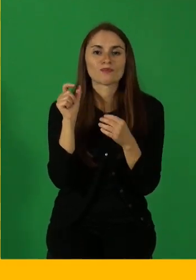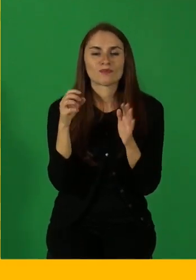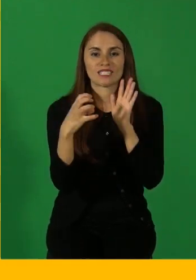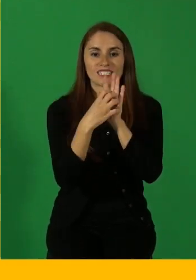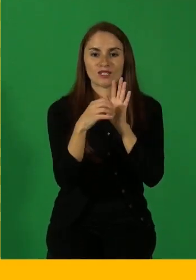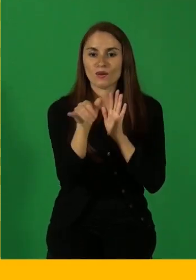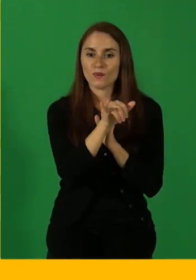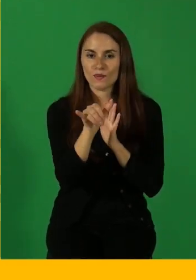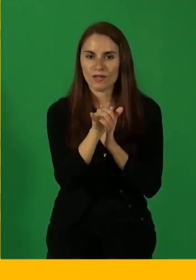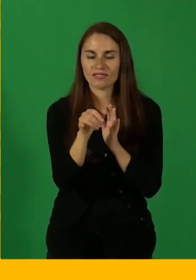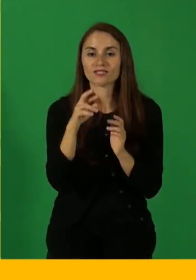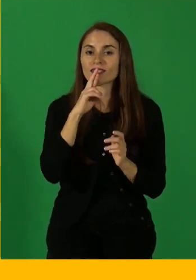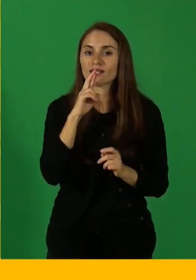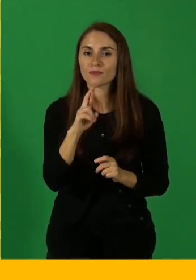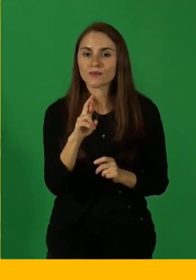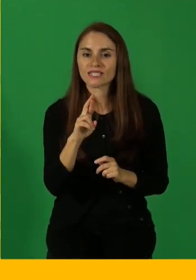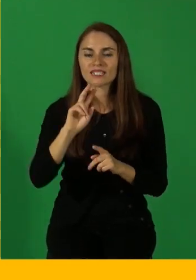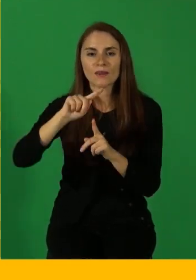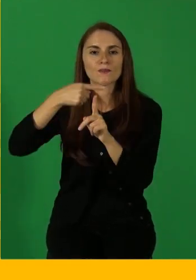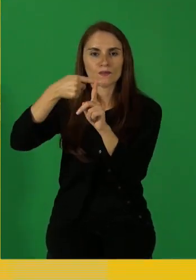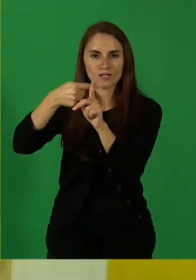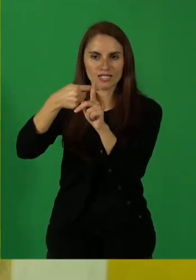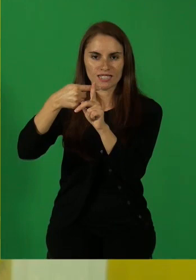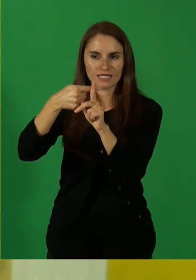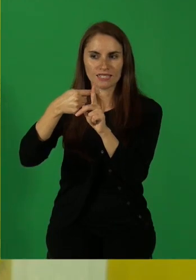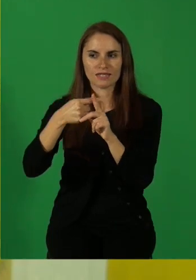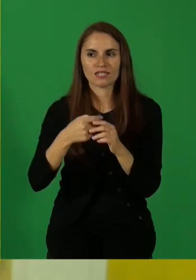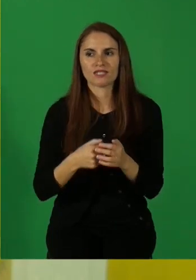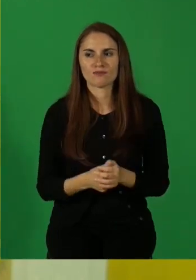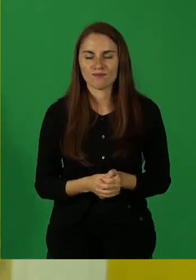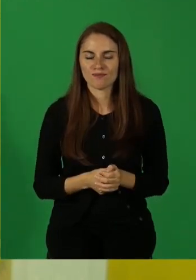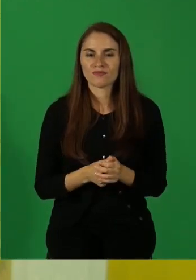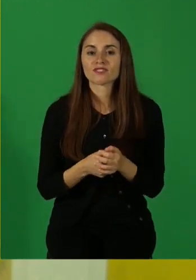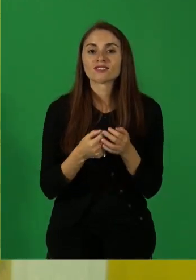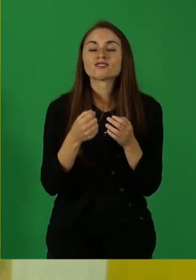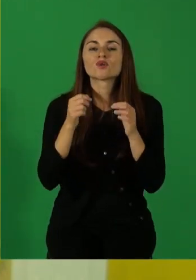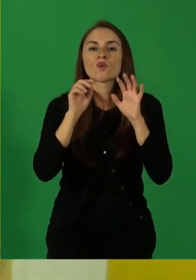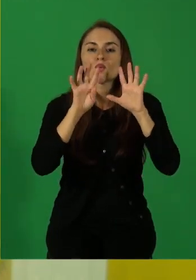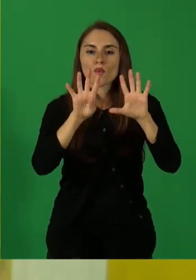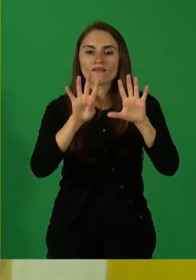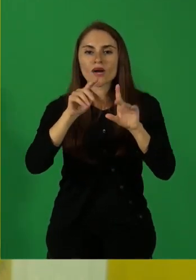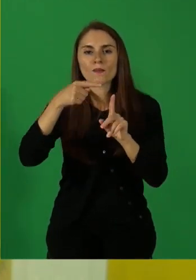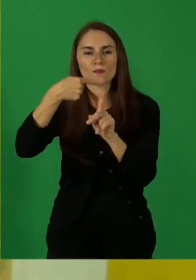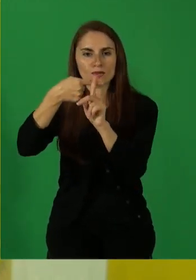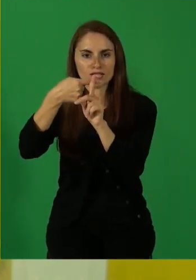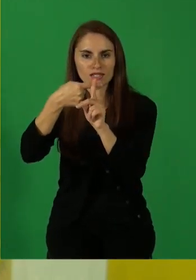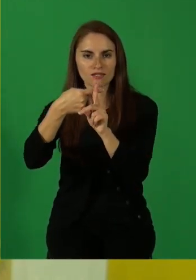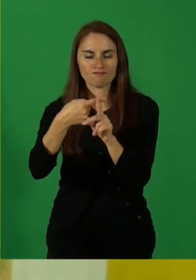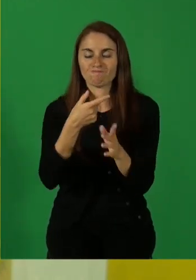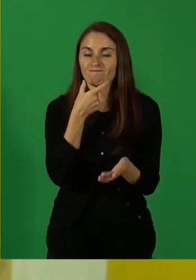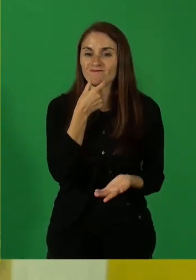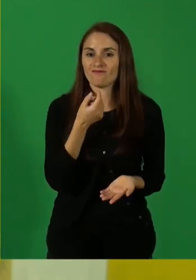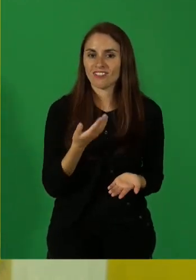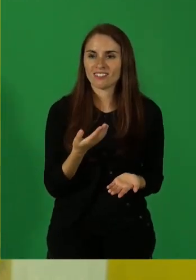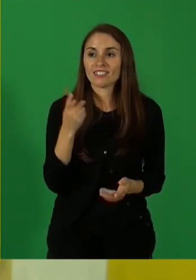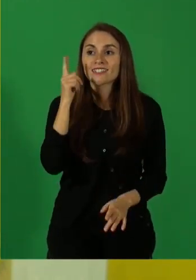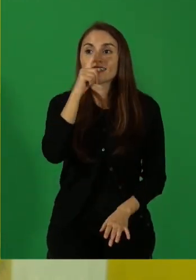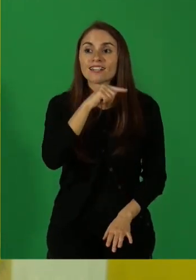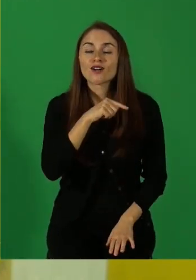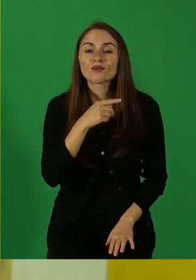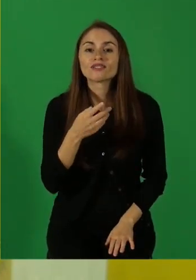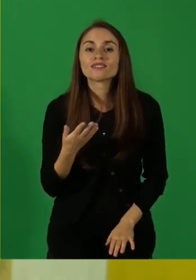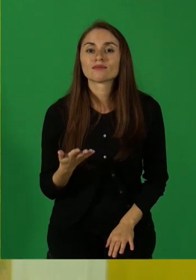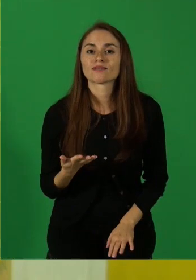y nuestro resultado sería positivo, en este caso 9 positivo. Simple. Y vamos con esta última